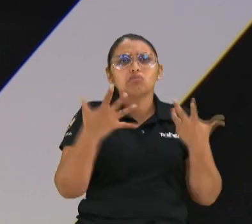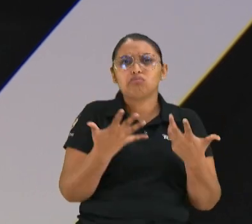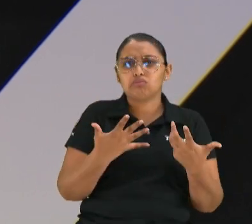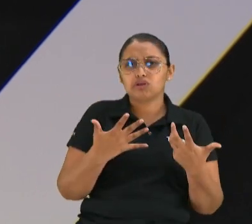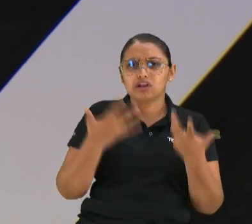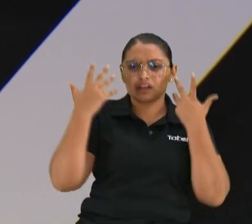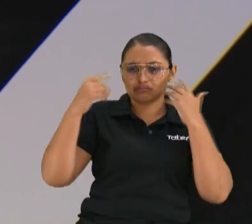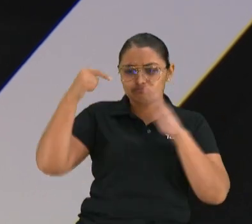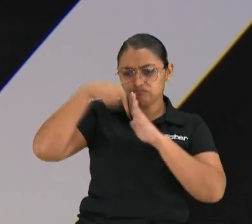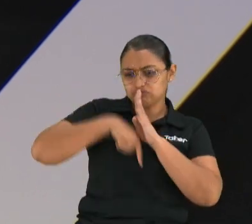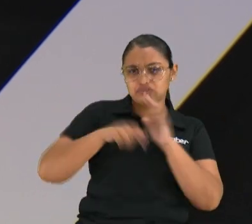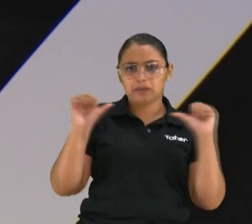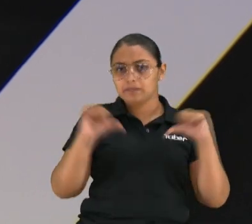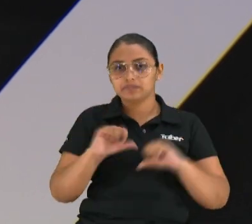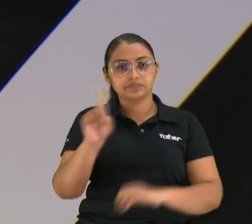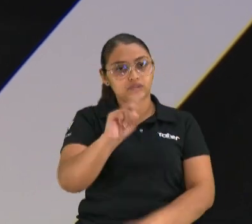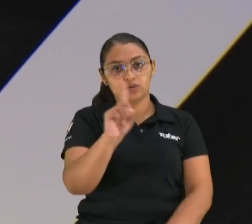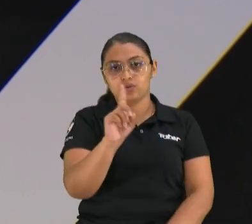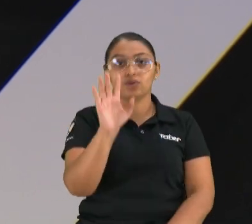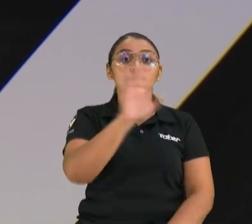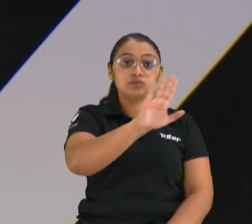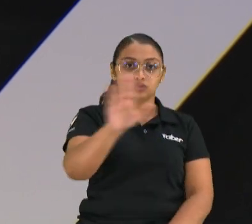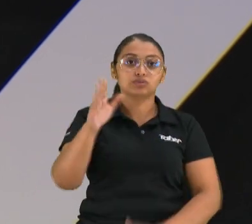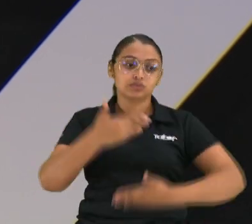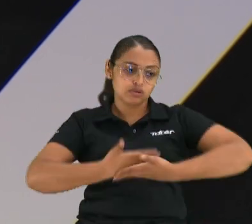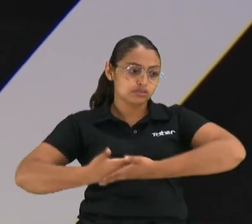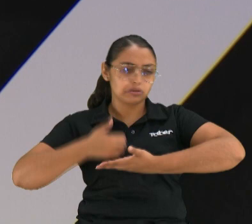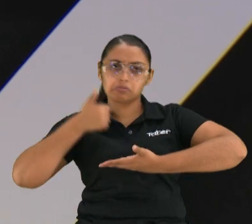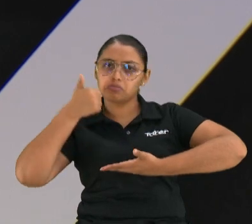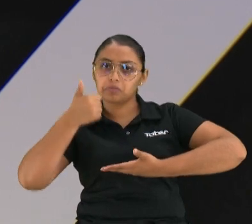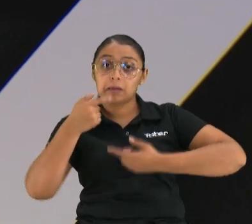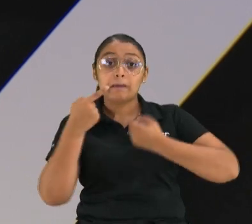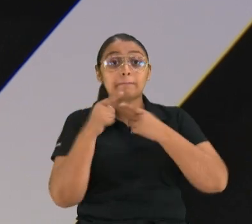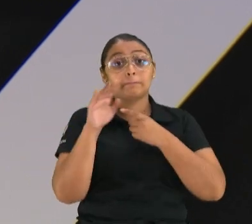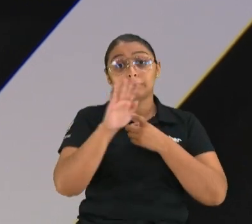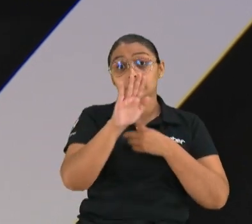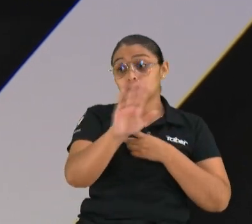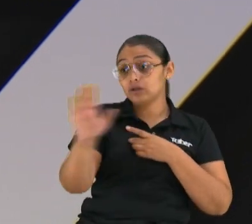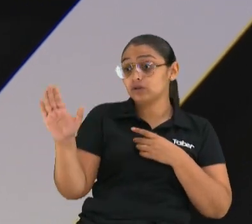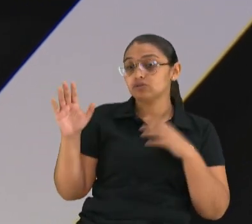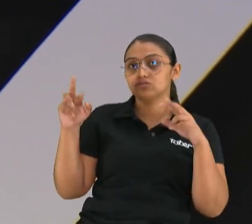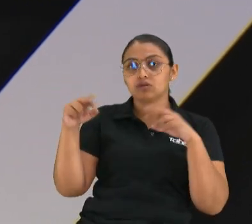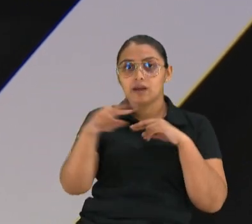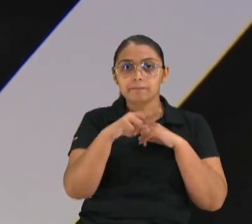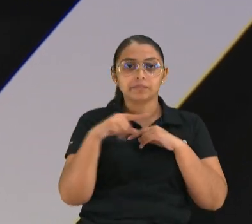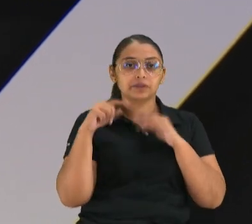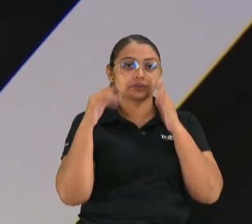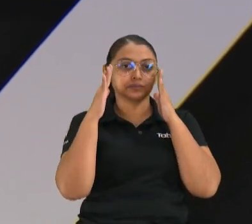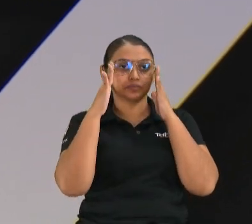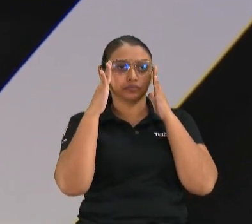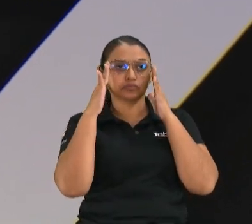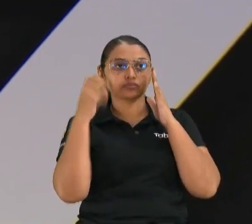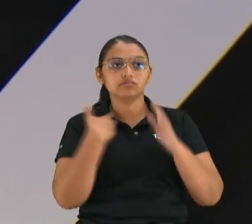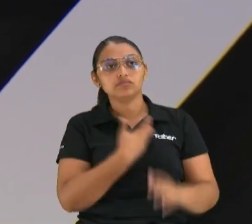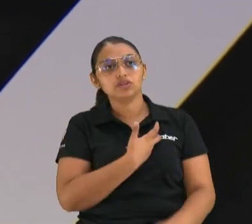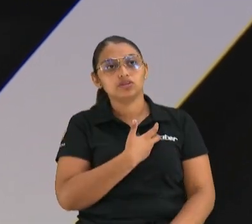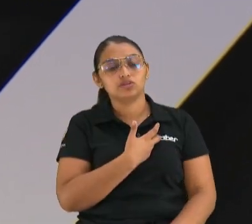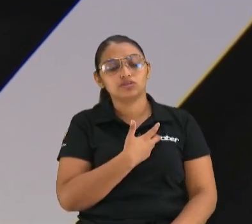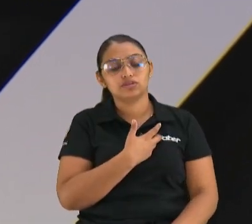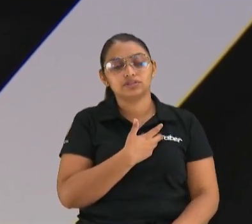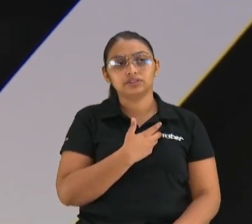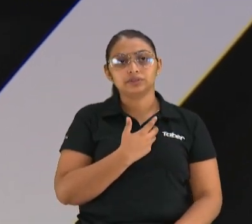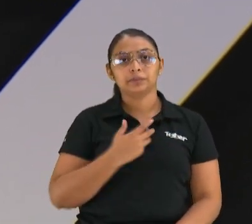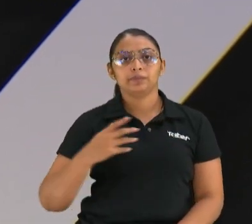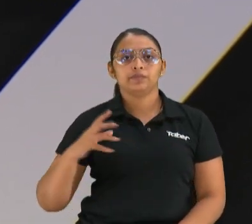tú tenías buenos hijos hoy que está de moda esta corriente y vamos a tocar ese tema en algún momento que la vida